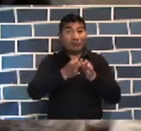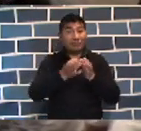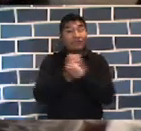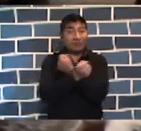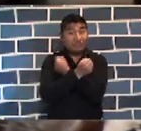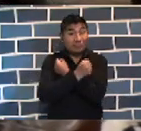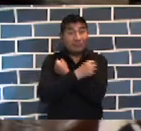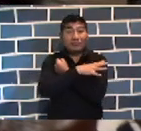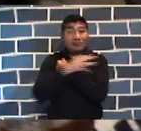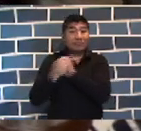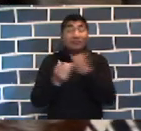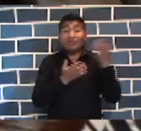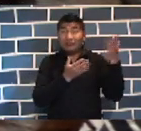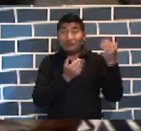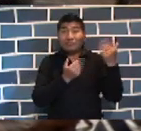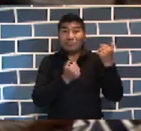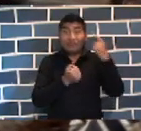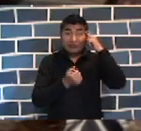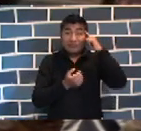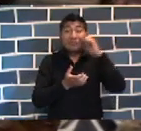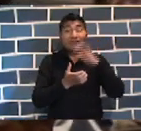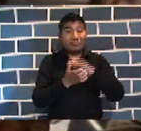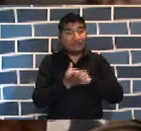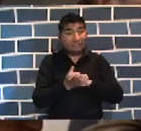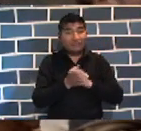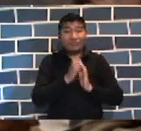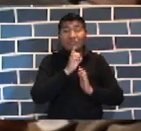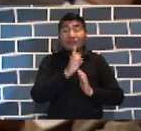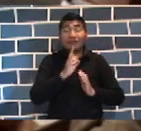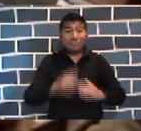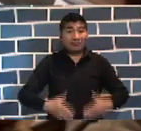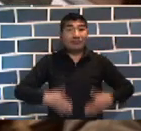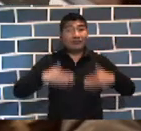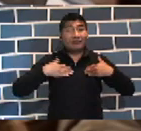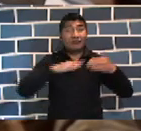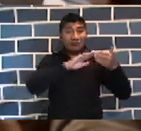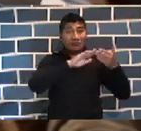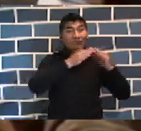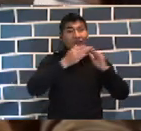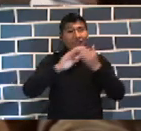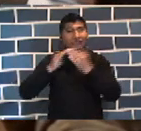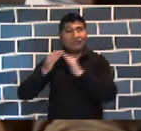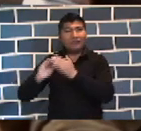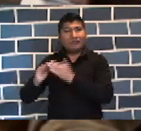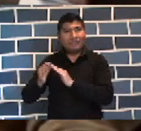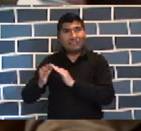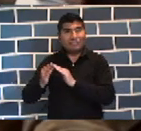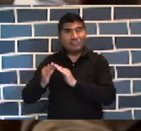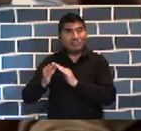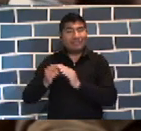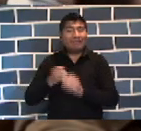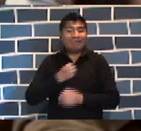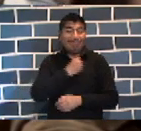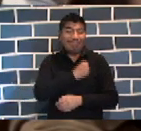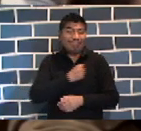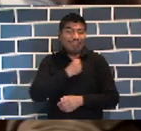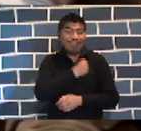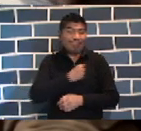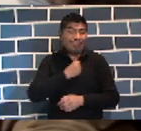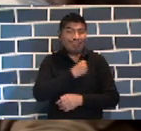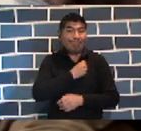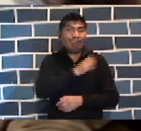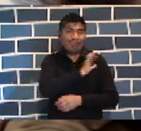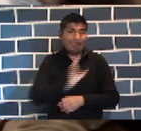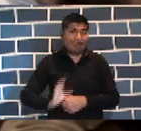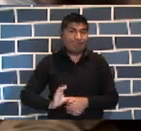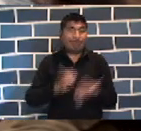amor y esperanza creíbles, es la vida comunitaria, que lamentablemente el cristiano de